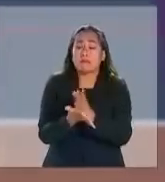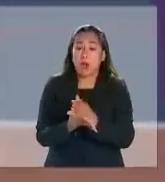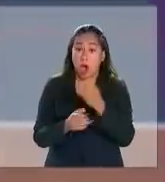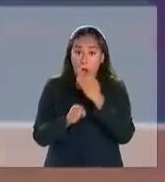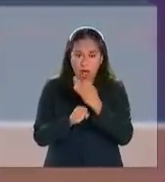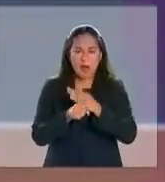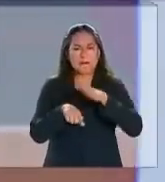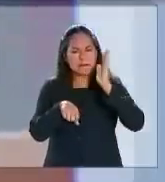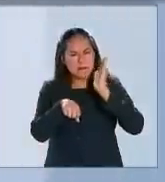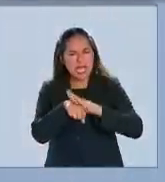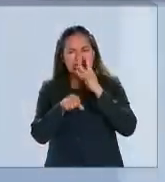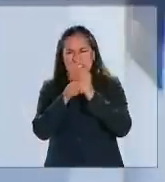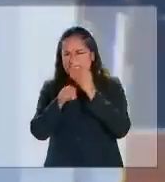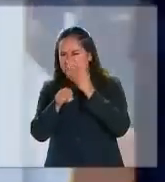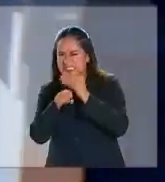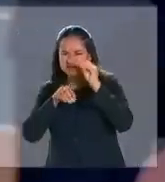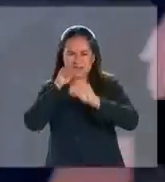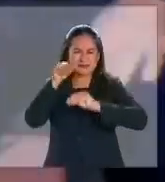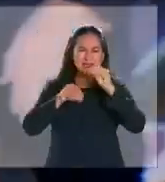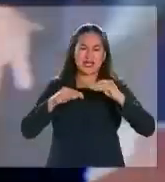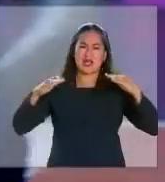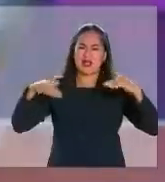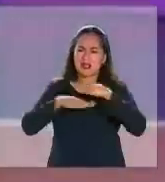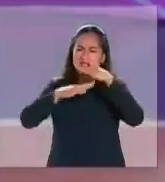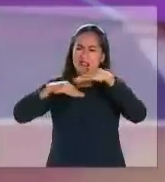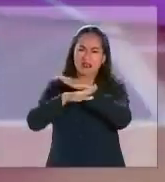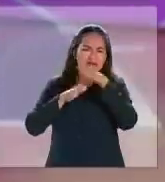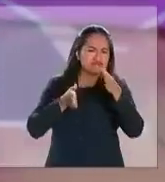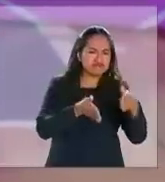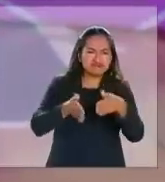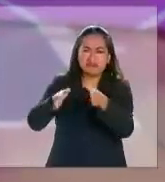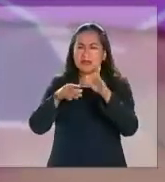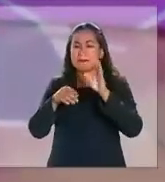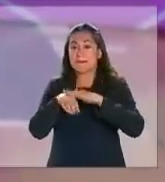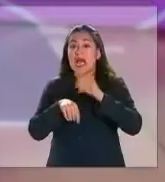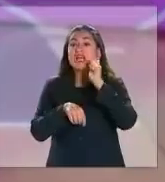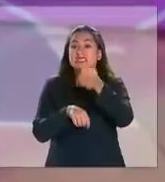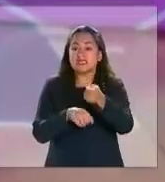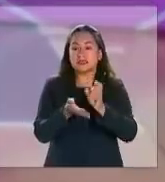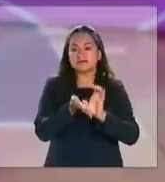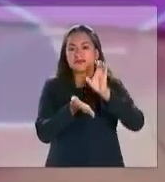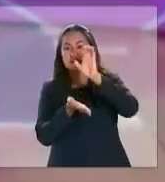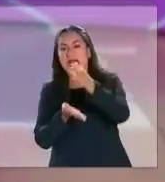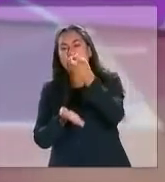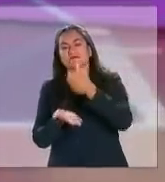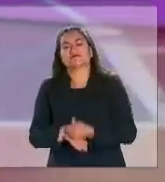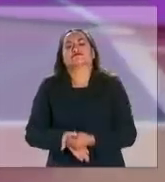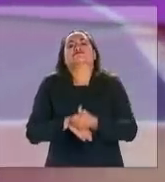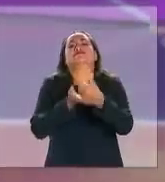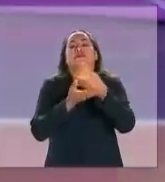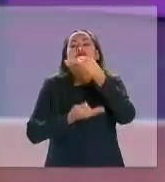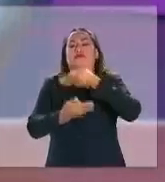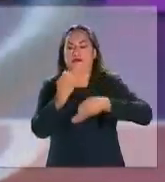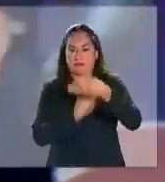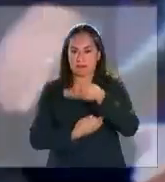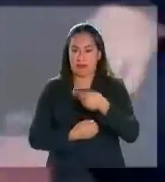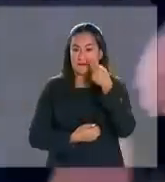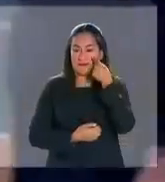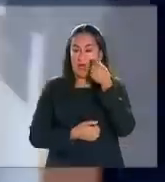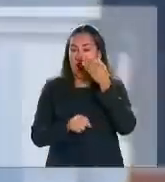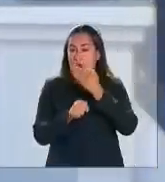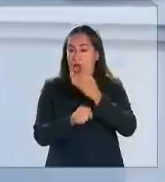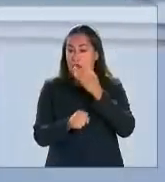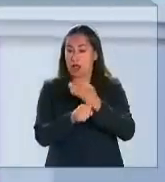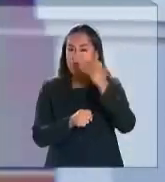nos ha ayudado pero nos hayan ayudado a todos y eso tiene que ver con tu pregunta aquí está compitiendo como en la época de lópez portillo a ver